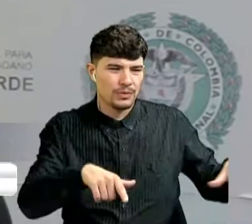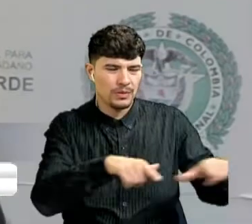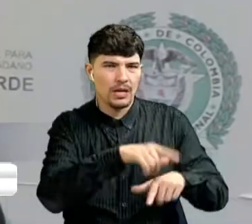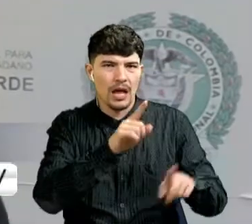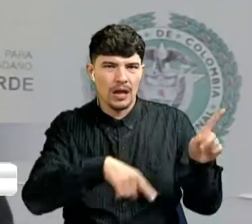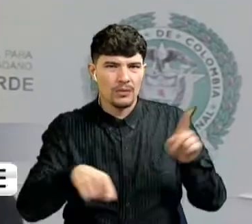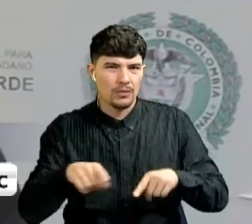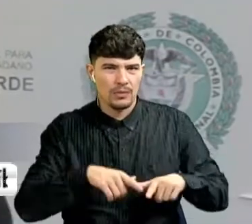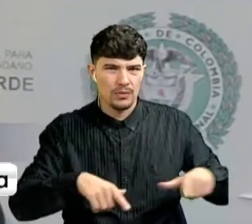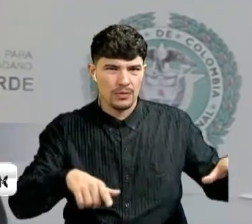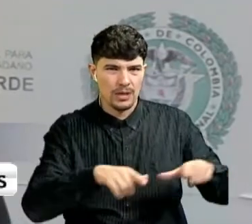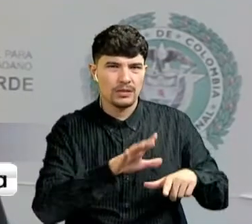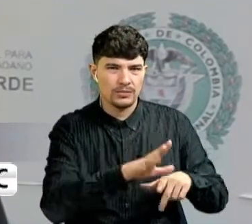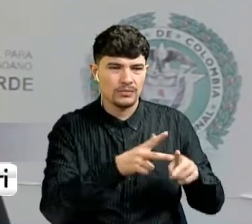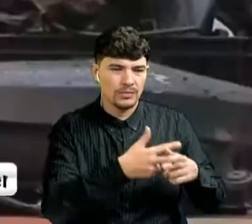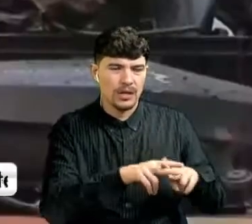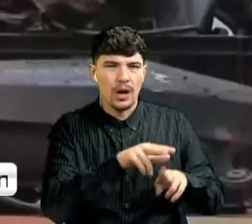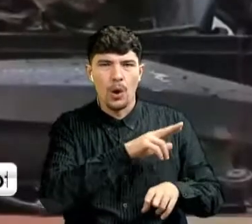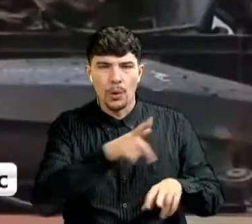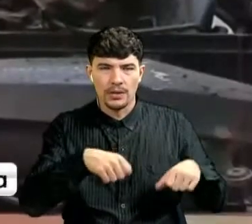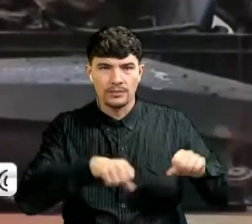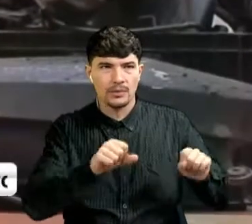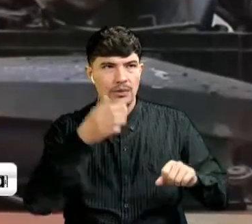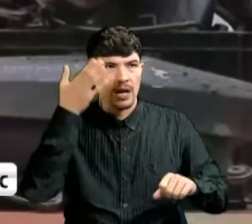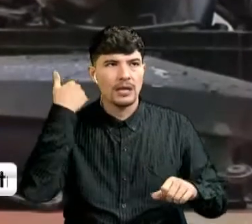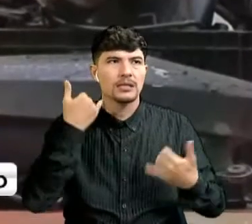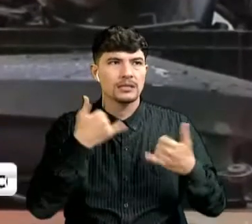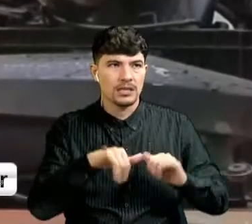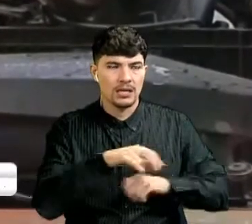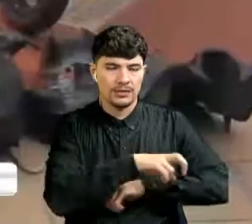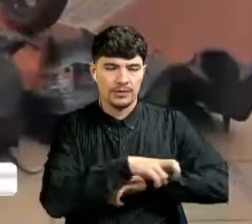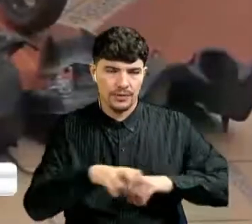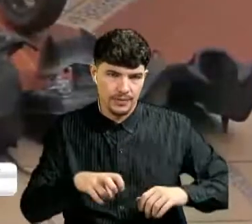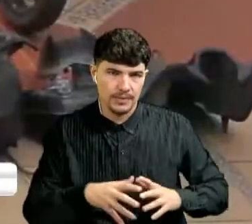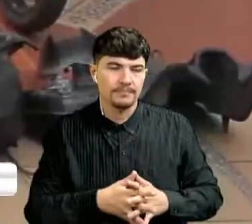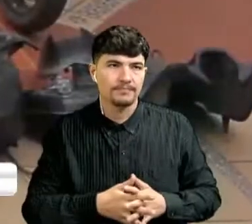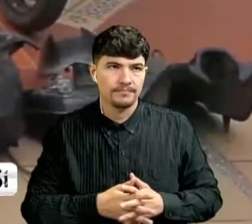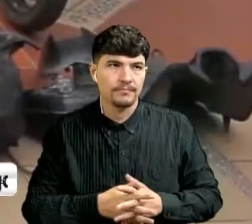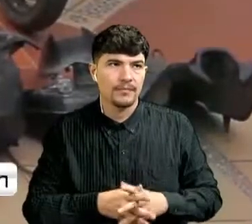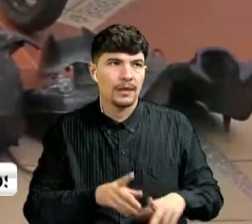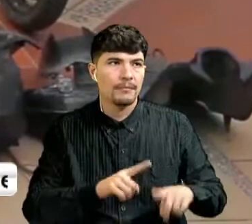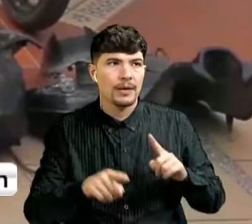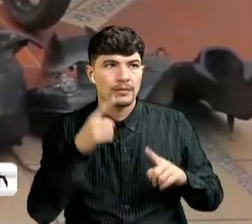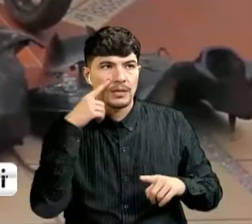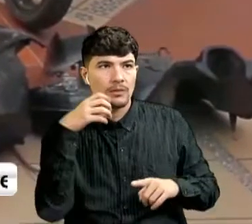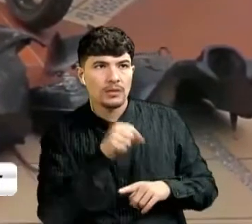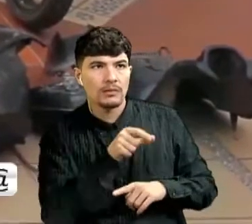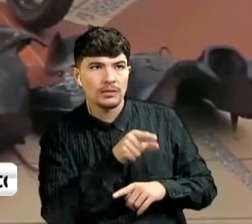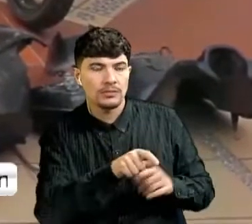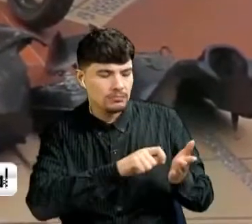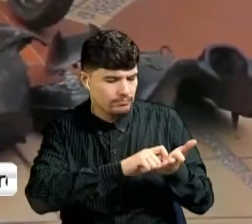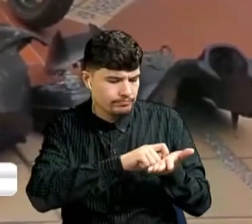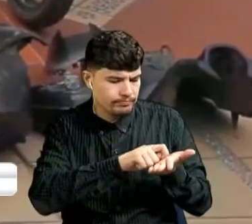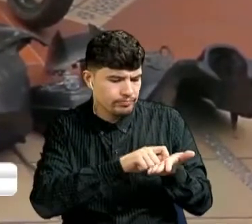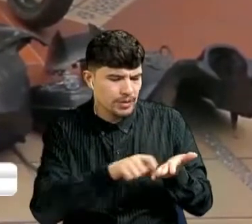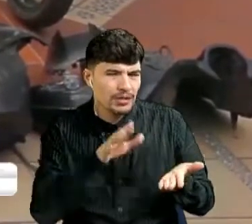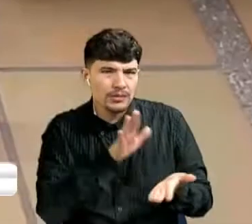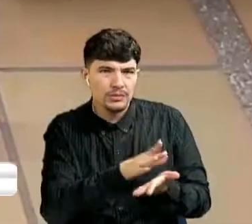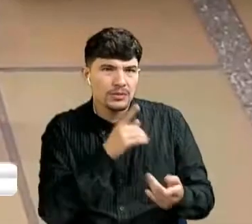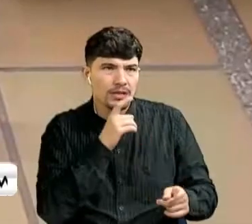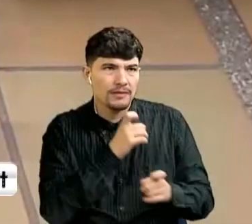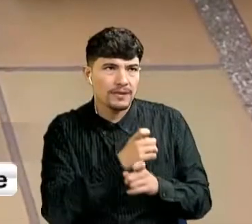autopartes de otras motocicletas que al parecer habían sido hurtadas pero que no se encontraban contra marcadas y dificulta